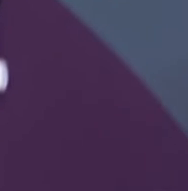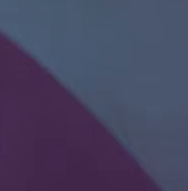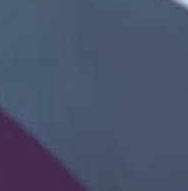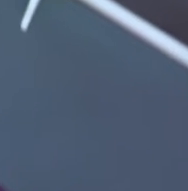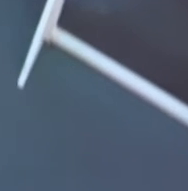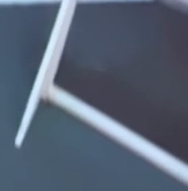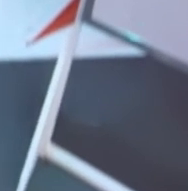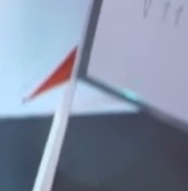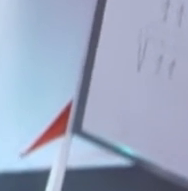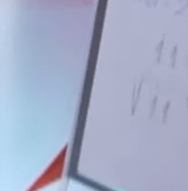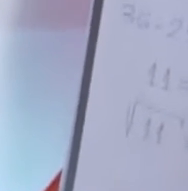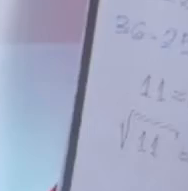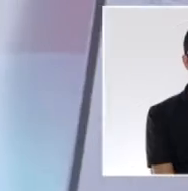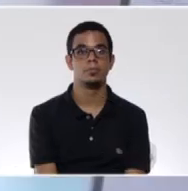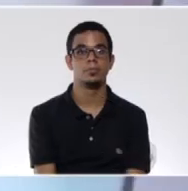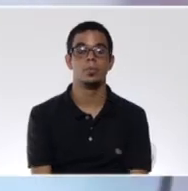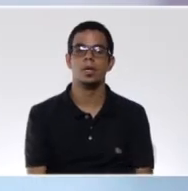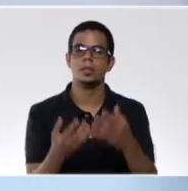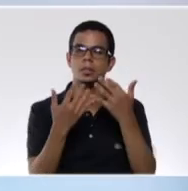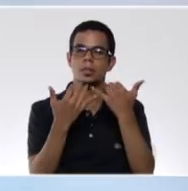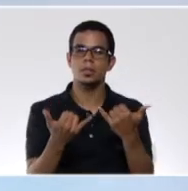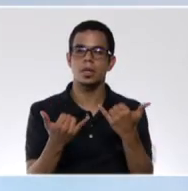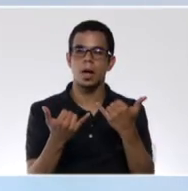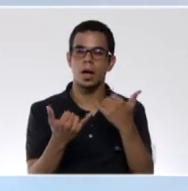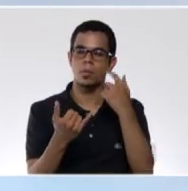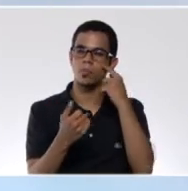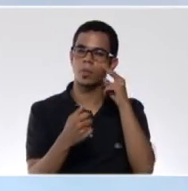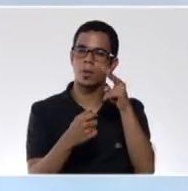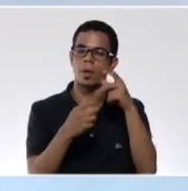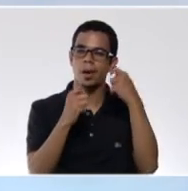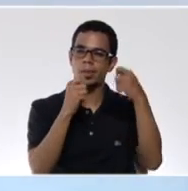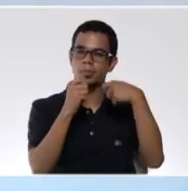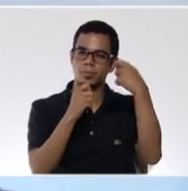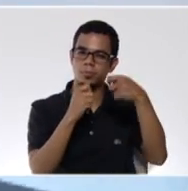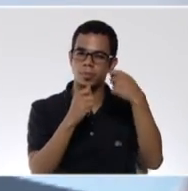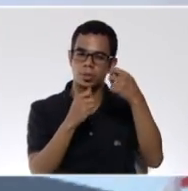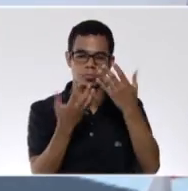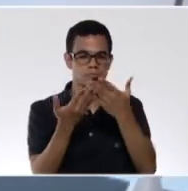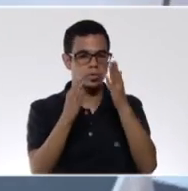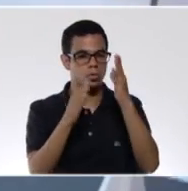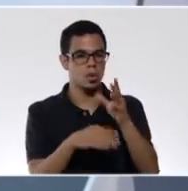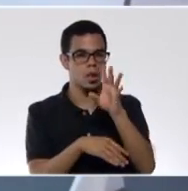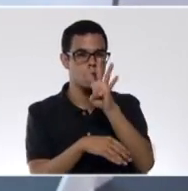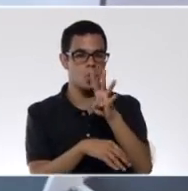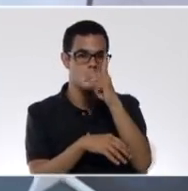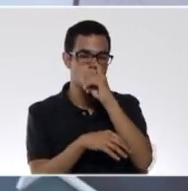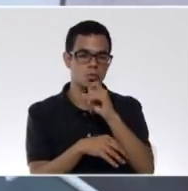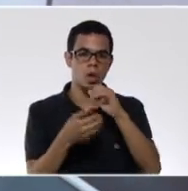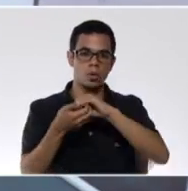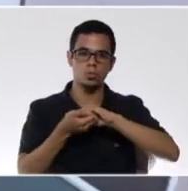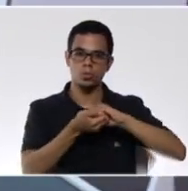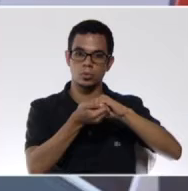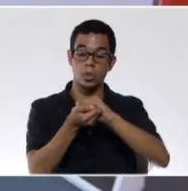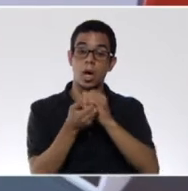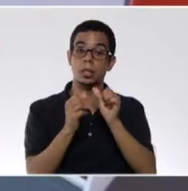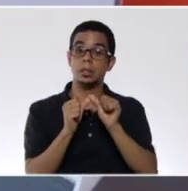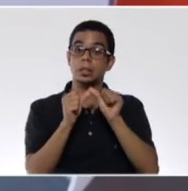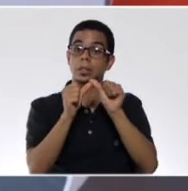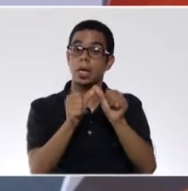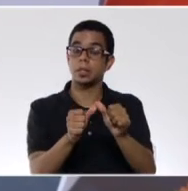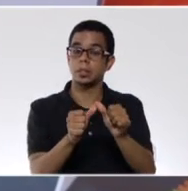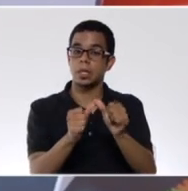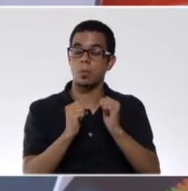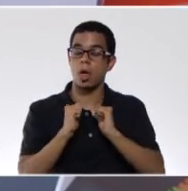Después de ver esa creación estudiantil con sello venezolano, continuemos con la matemática para cuarto año,